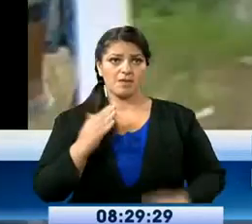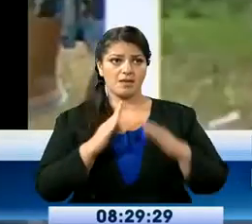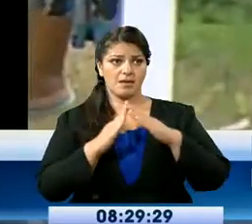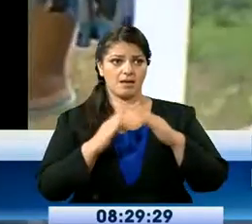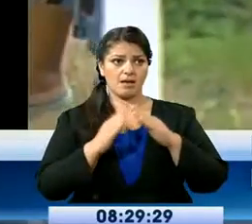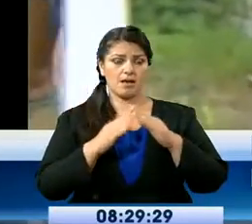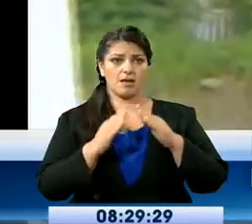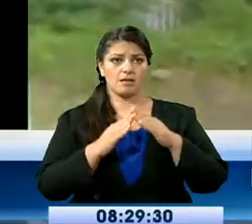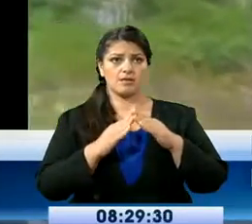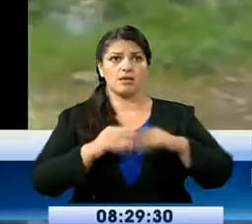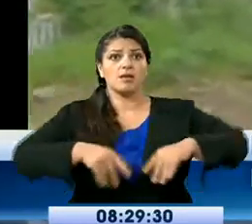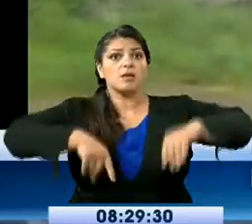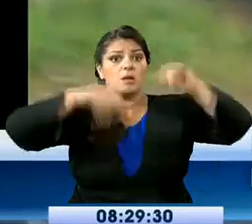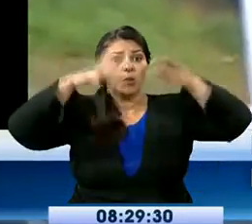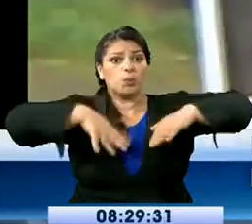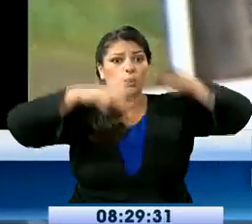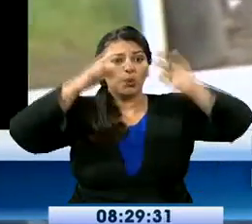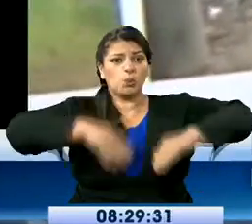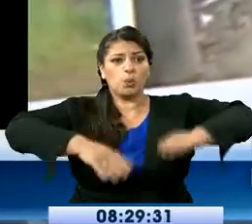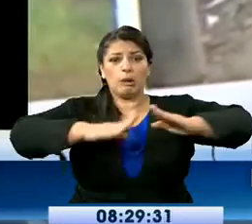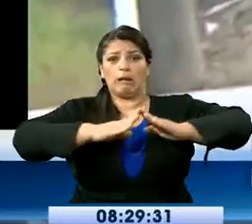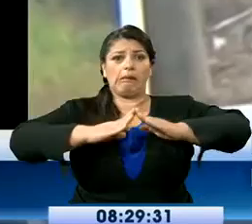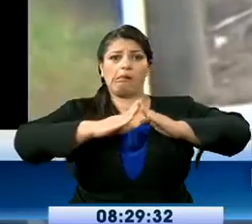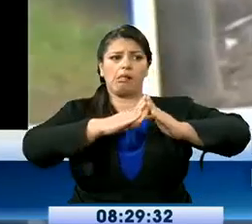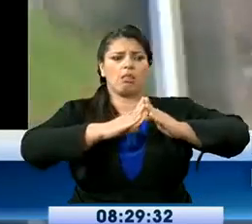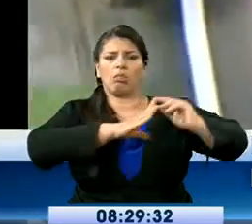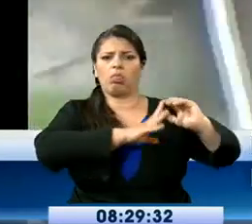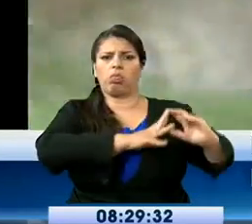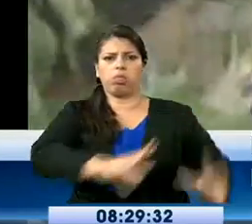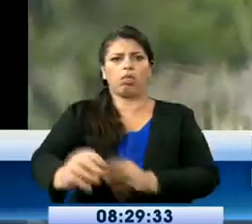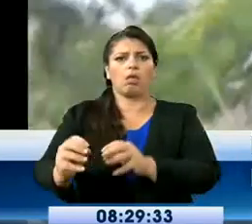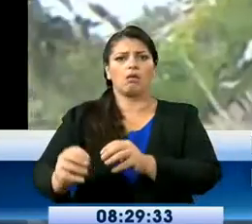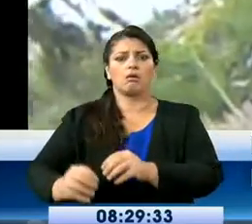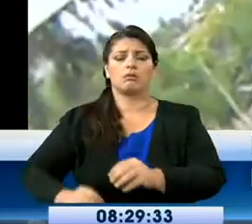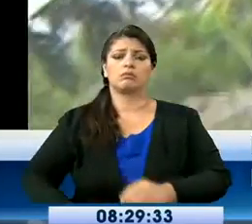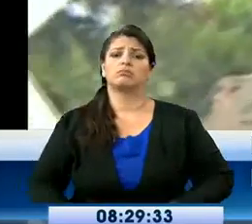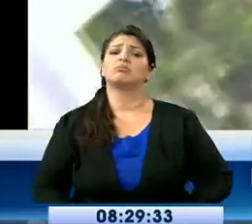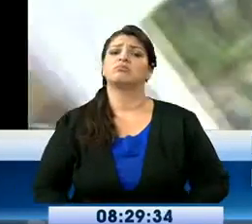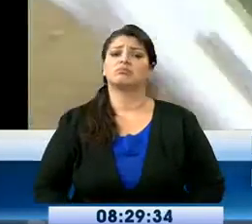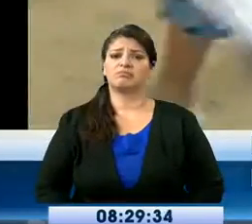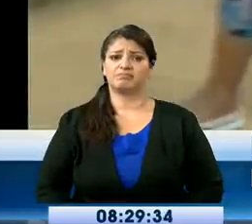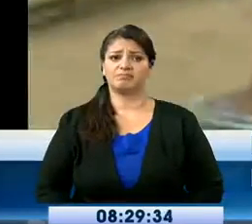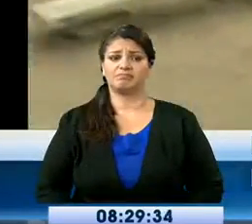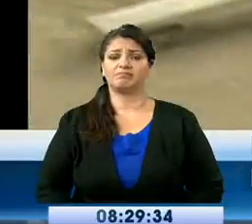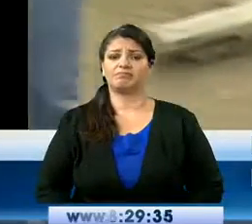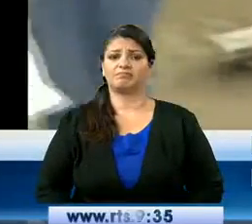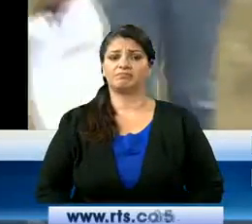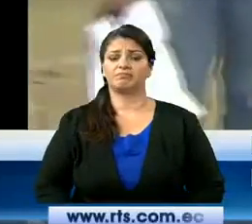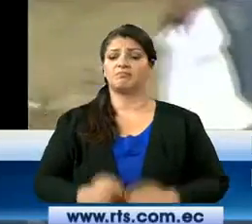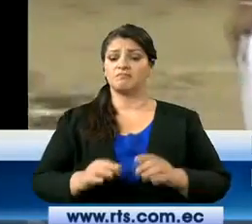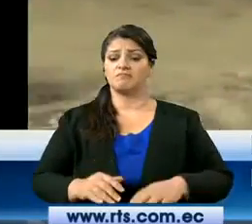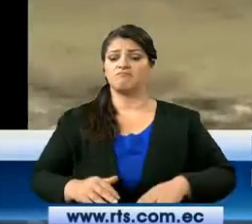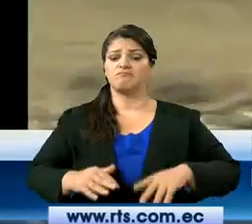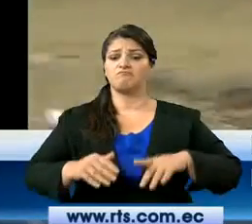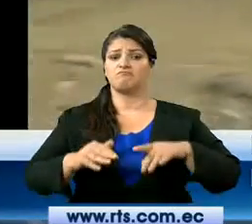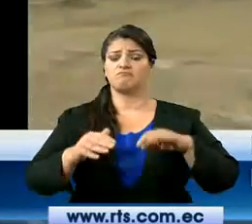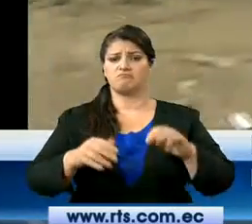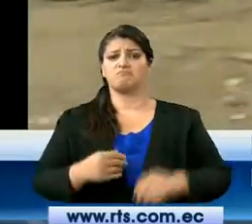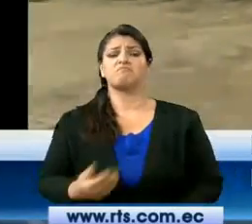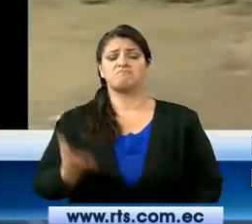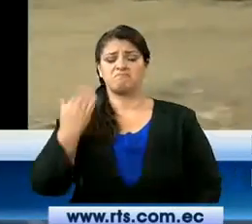4 inviernos que han pasado, que yo estaba aquí y se me inunde cualquier cantidad. Esto se cae, hasta mi casa se me